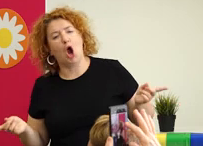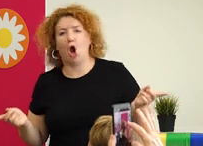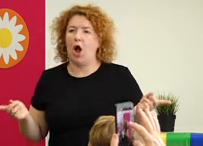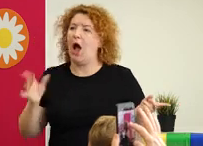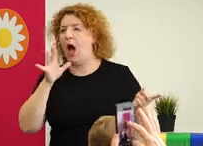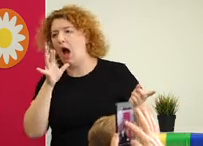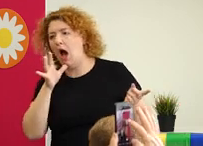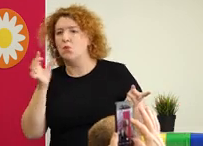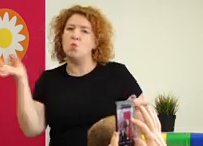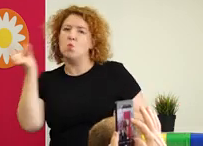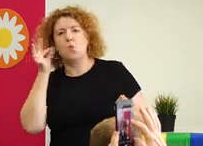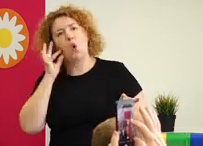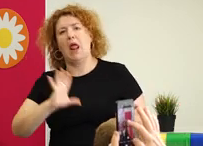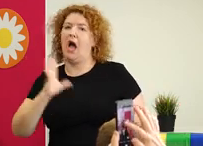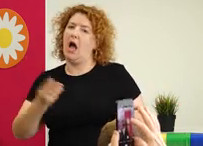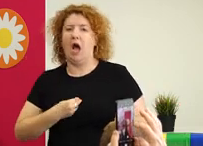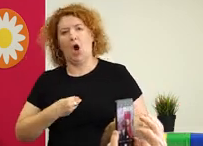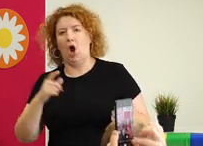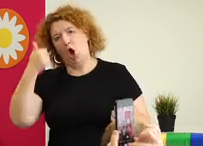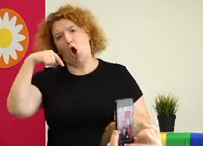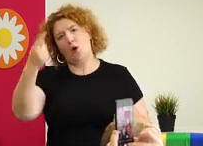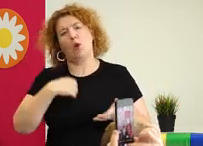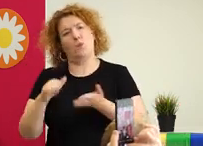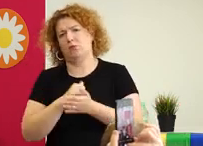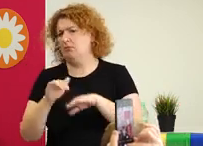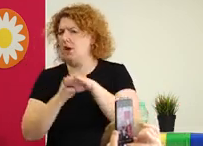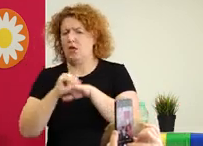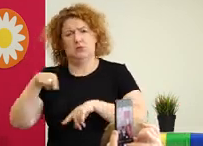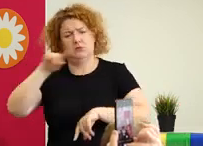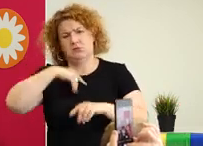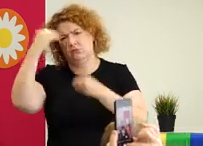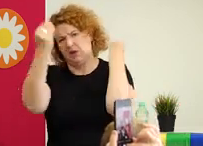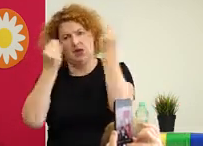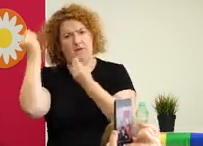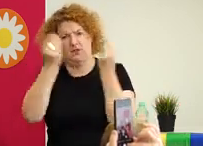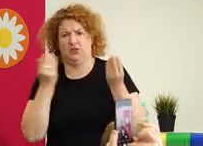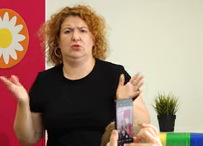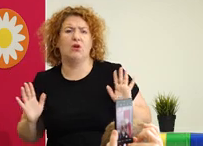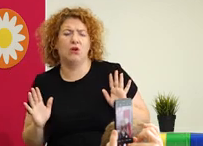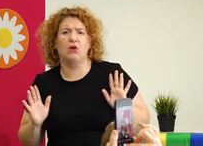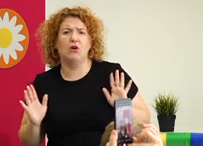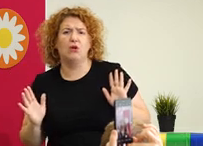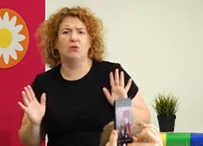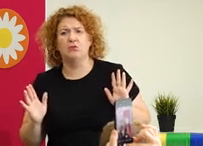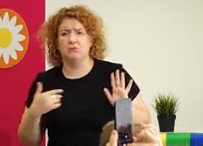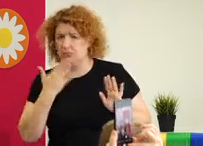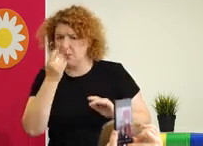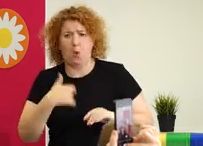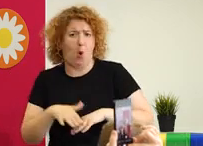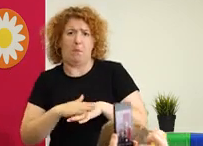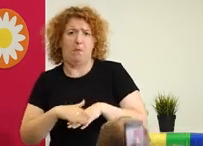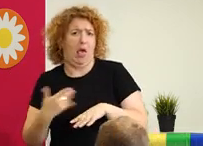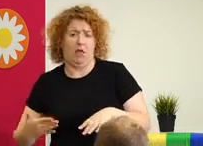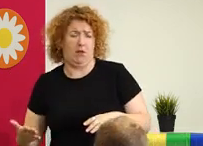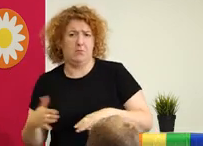para decir que las mujeres trans borramos a las mujeres. Hay una reflexión que es como de primaria. Si